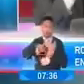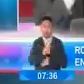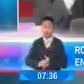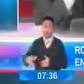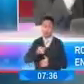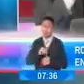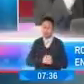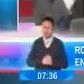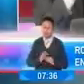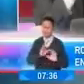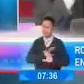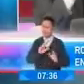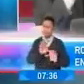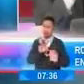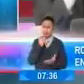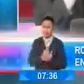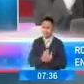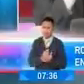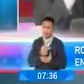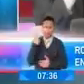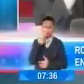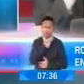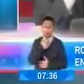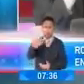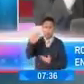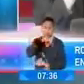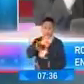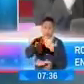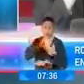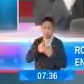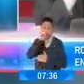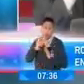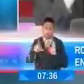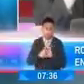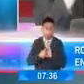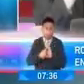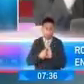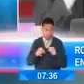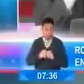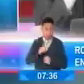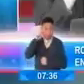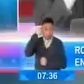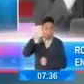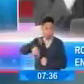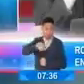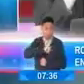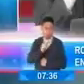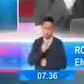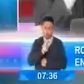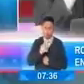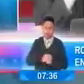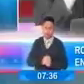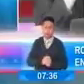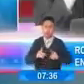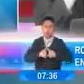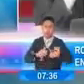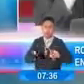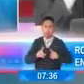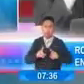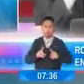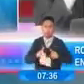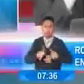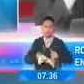parecida, y eso no es cierto. No todos los políticos cometemos actos ilegales, no todos los gobiernos funcionan así, entonces es